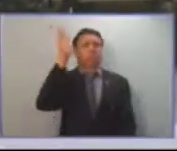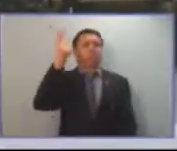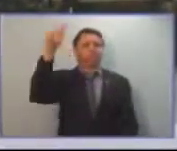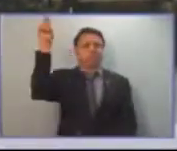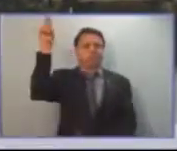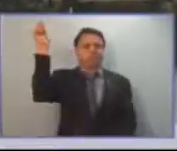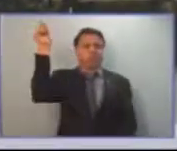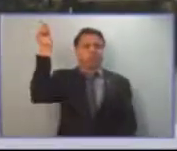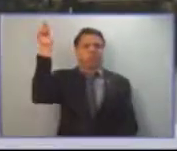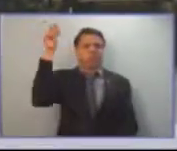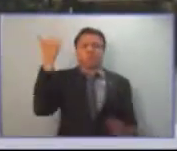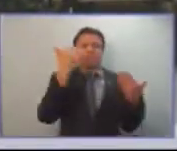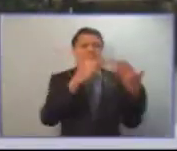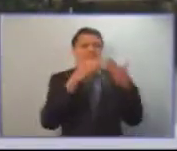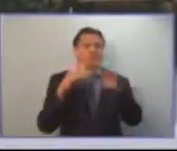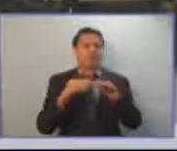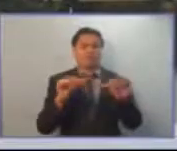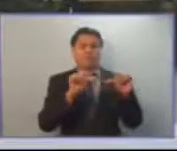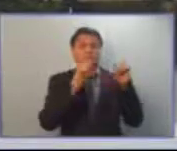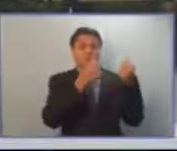con distintas organizaciones,